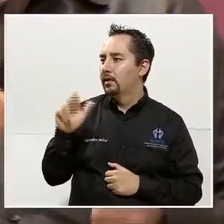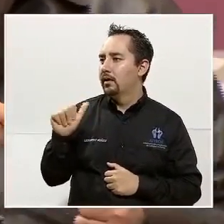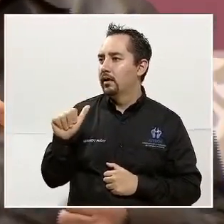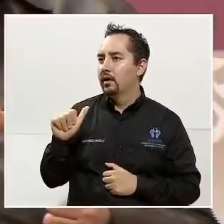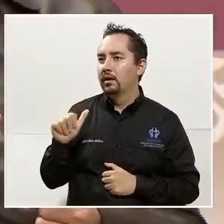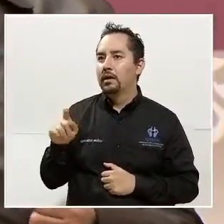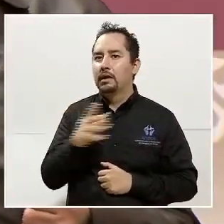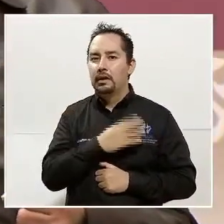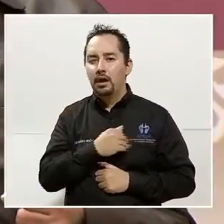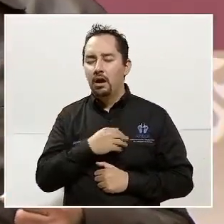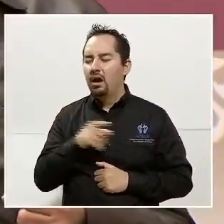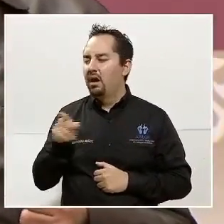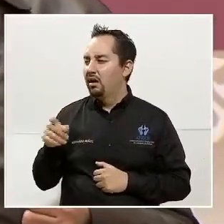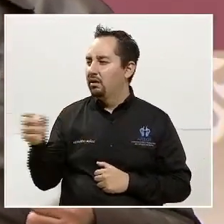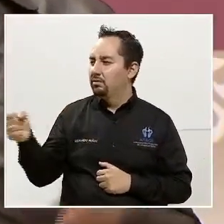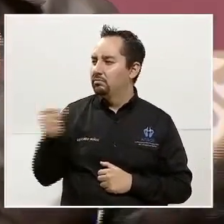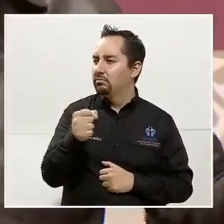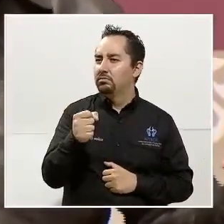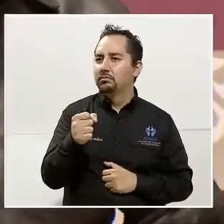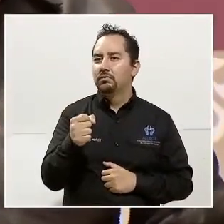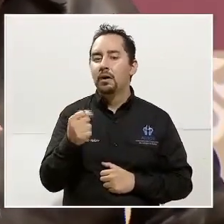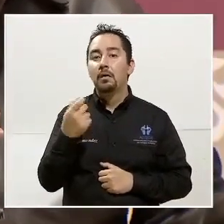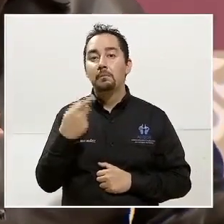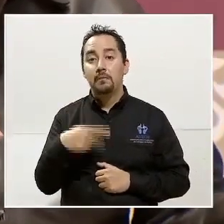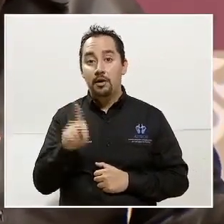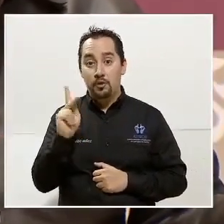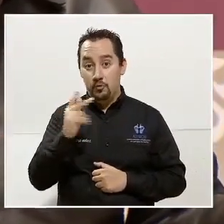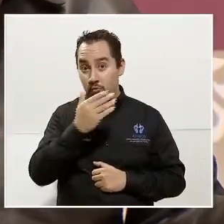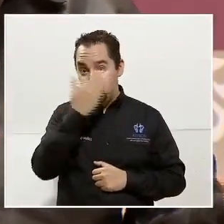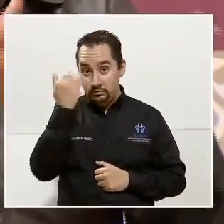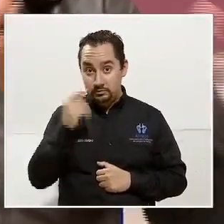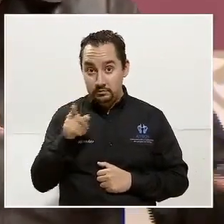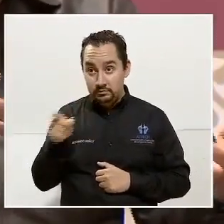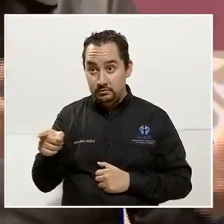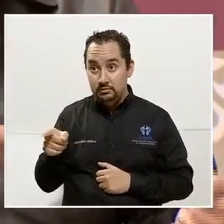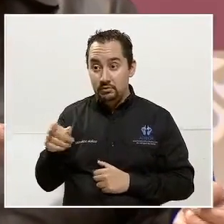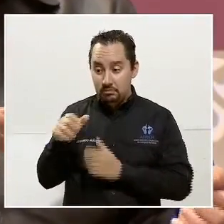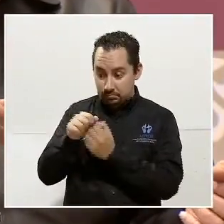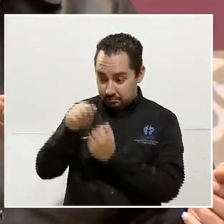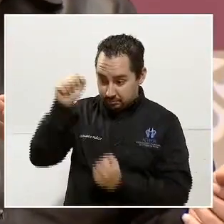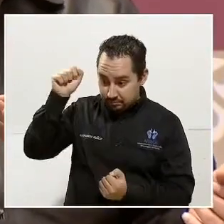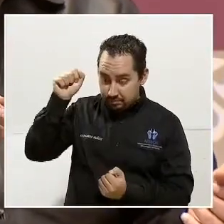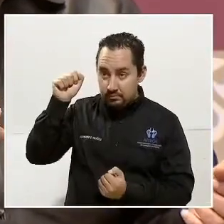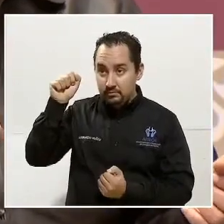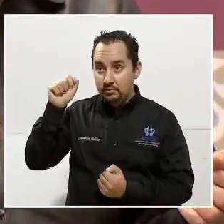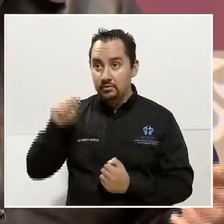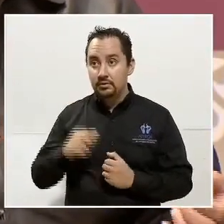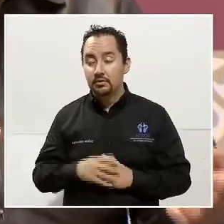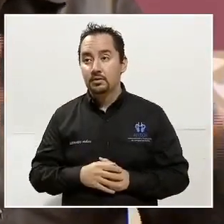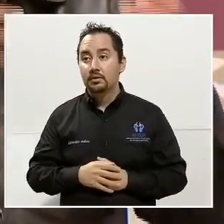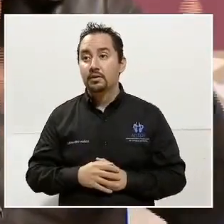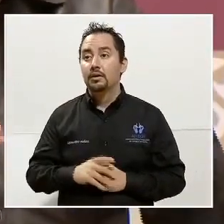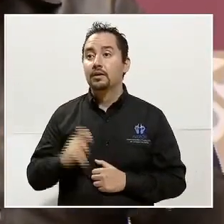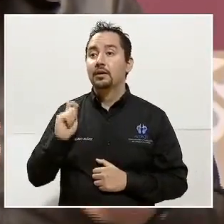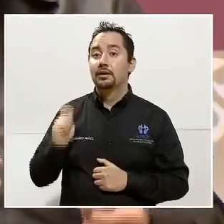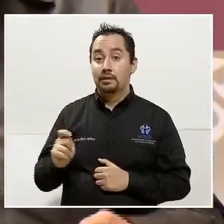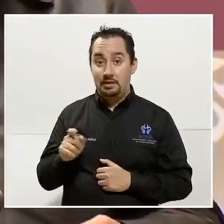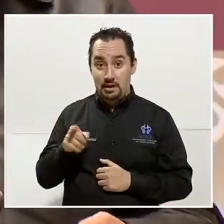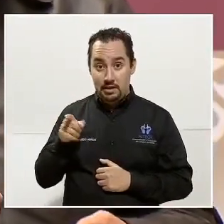ahí, y no saben, no se enteran de que